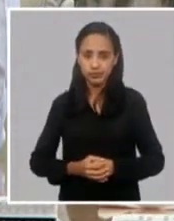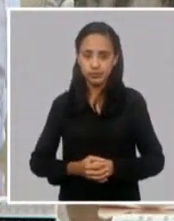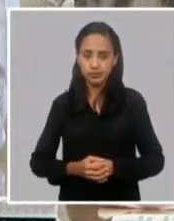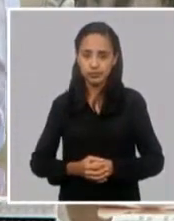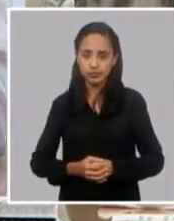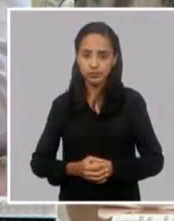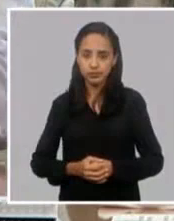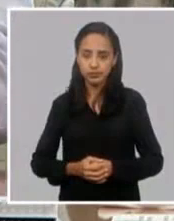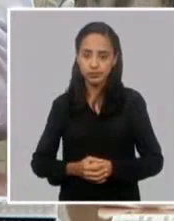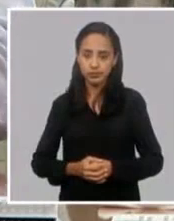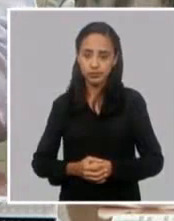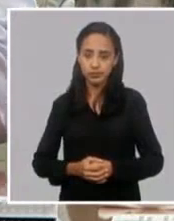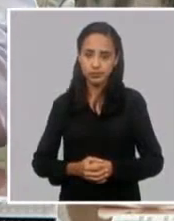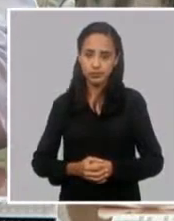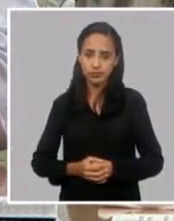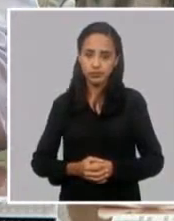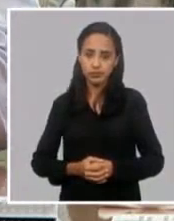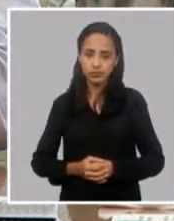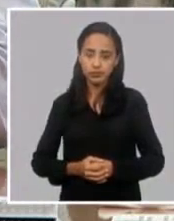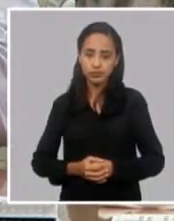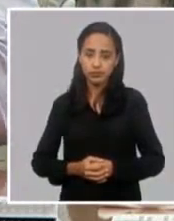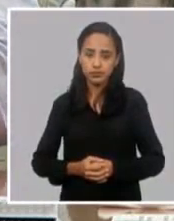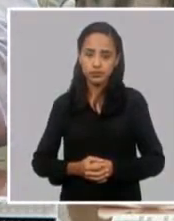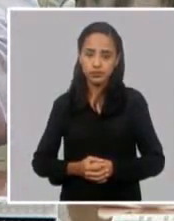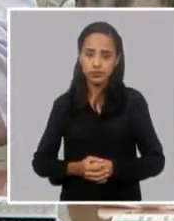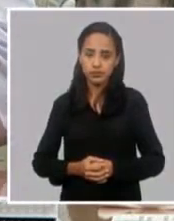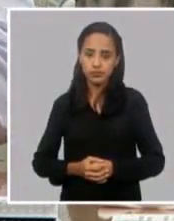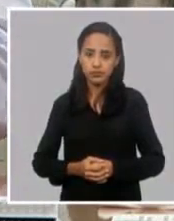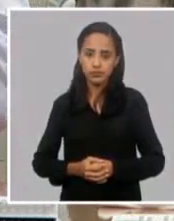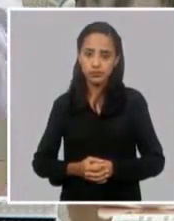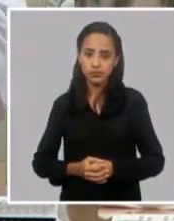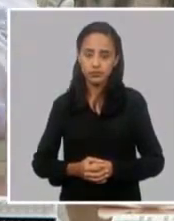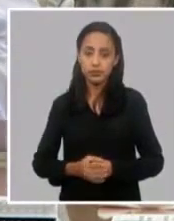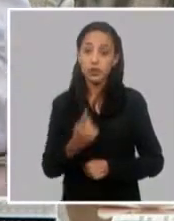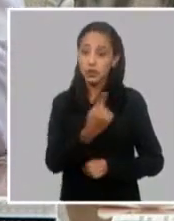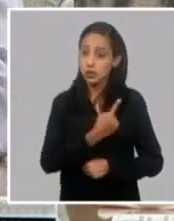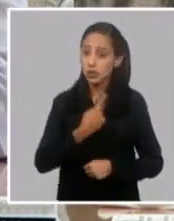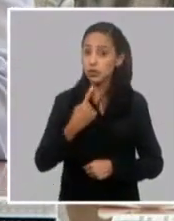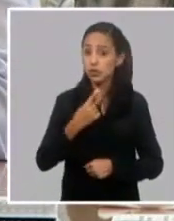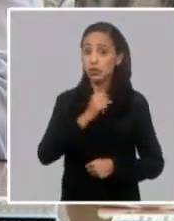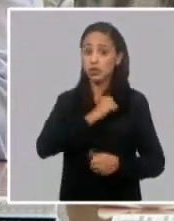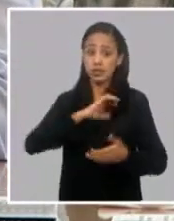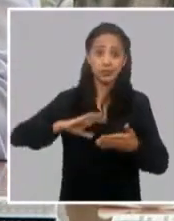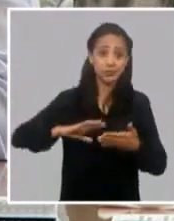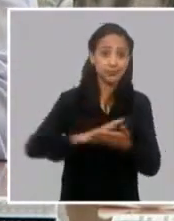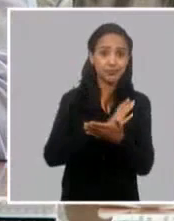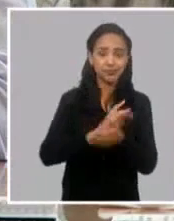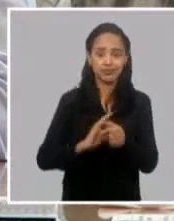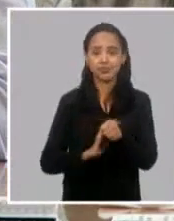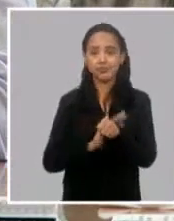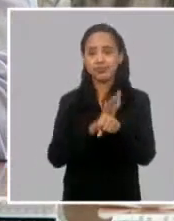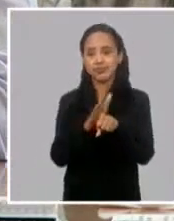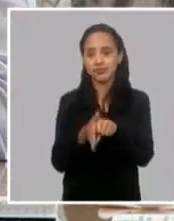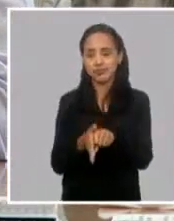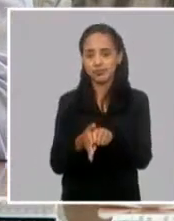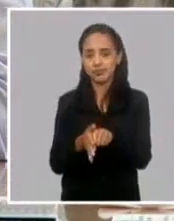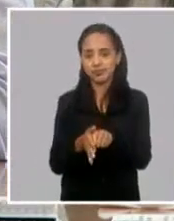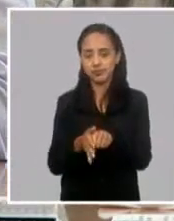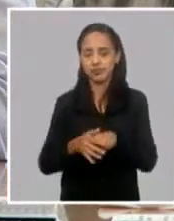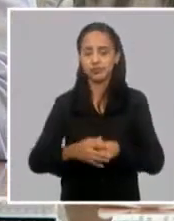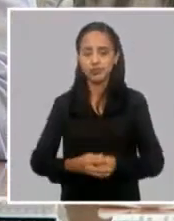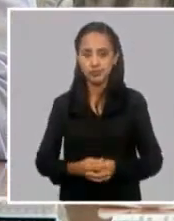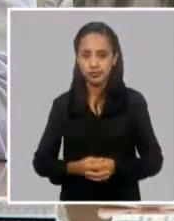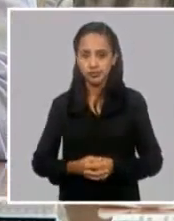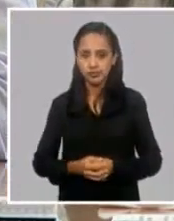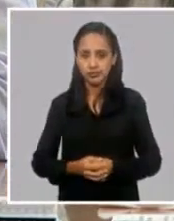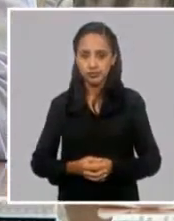a la pandemia, lo cual es también una de las esperanzas que tenemos para en el menor tiempo posible, limitar